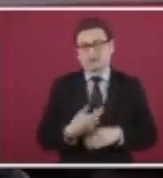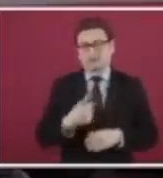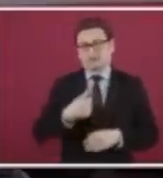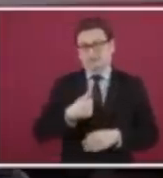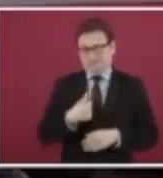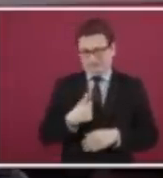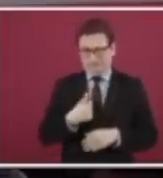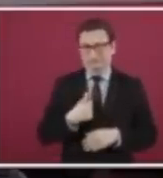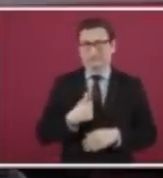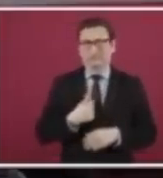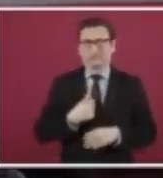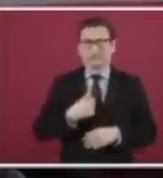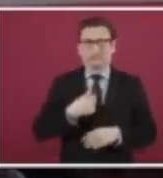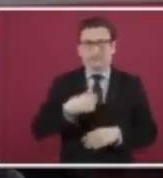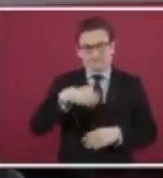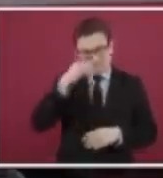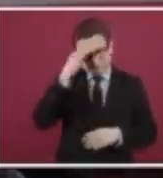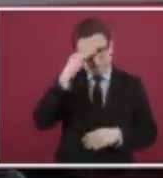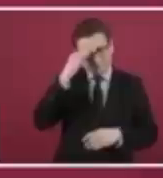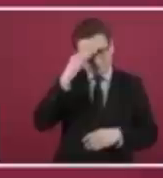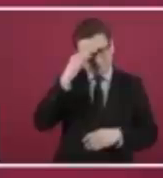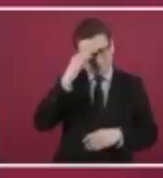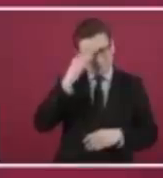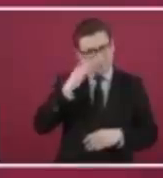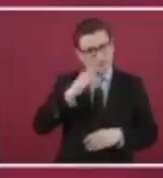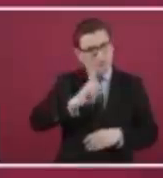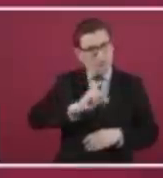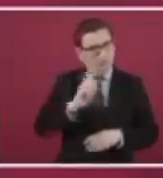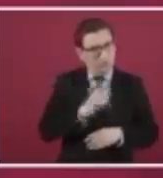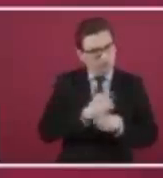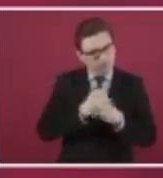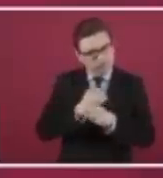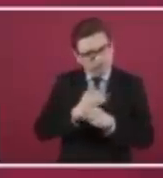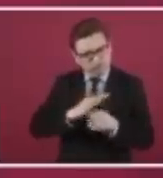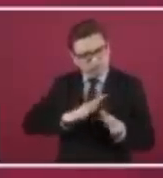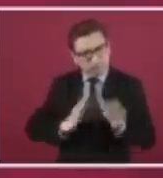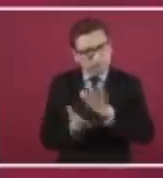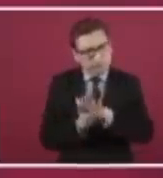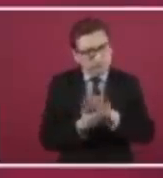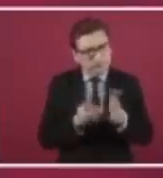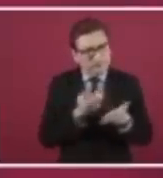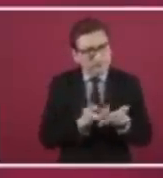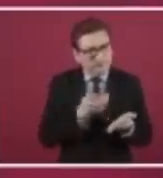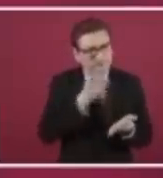sostengo de que cuando está mal integrada una averiguación,